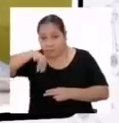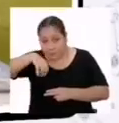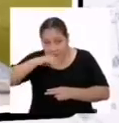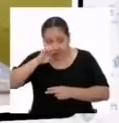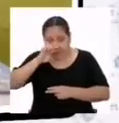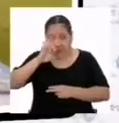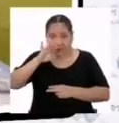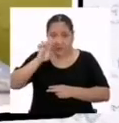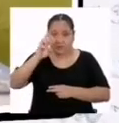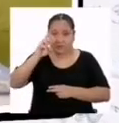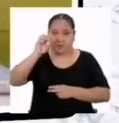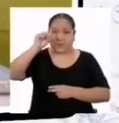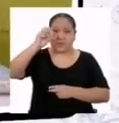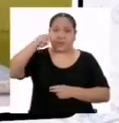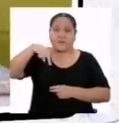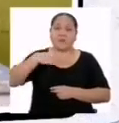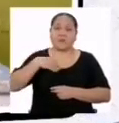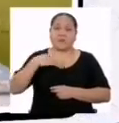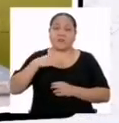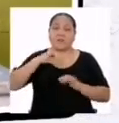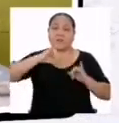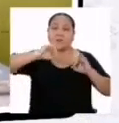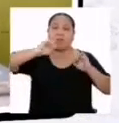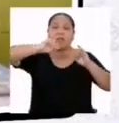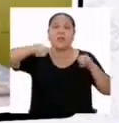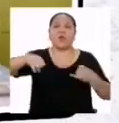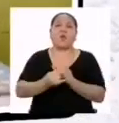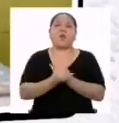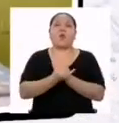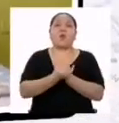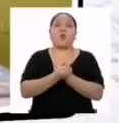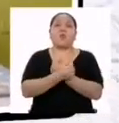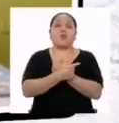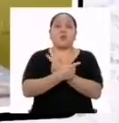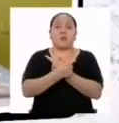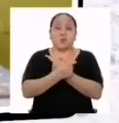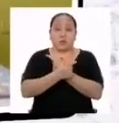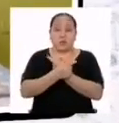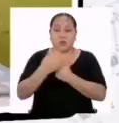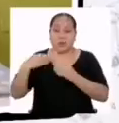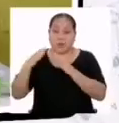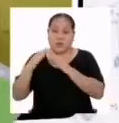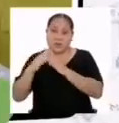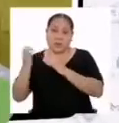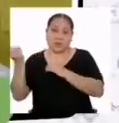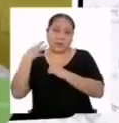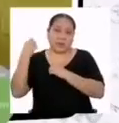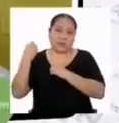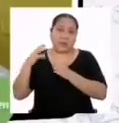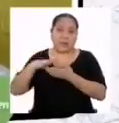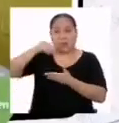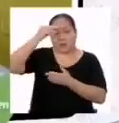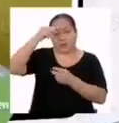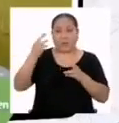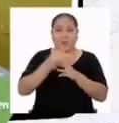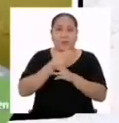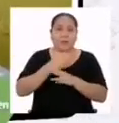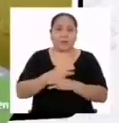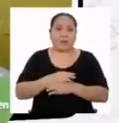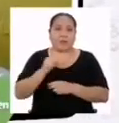Juan de Origancho. En mi casa me dicen que es importante aprender matemáticas, pero a mí me gusta este